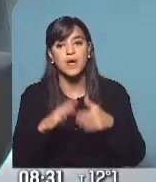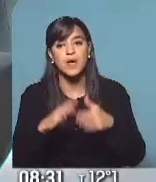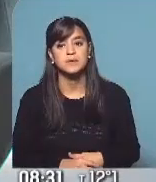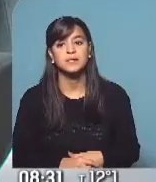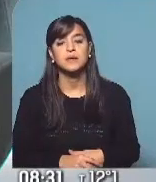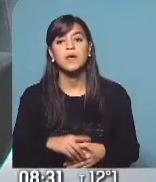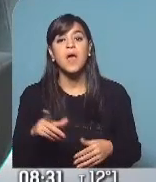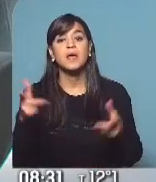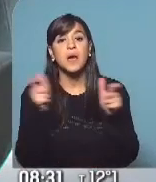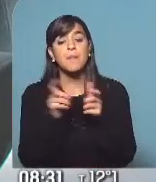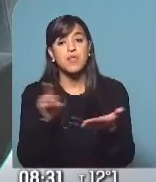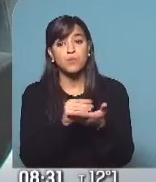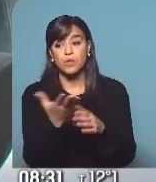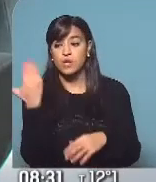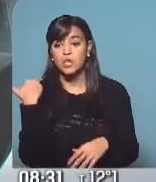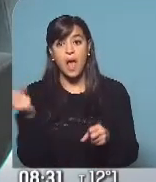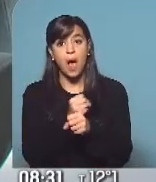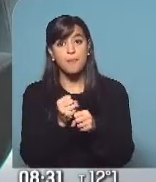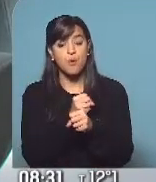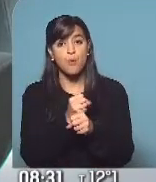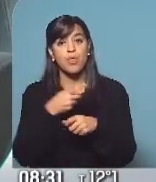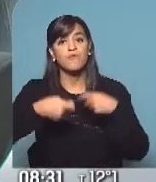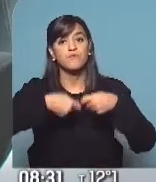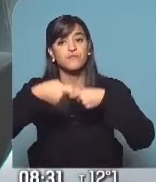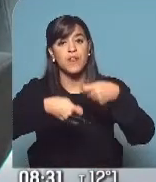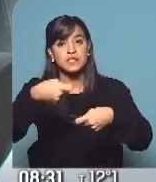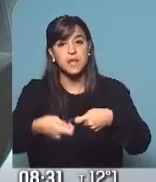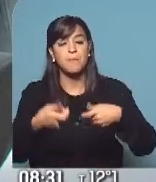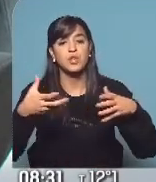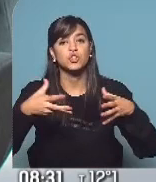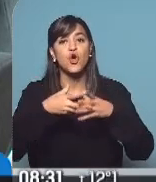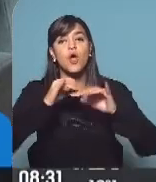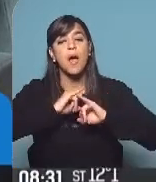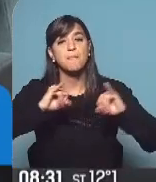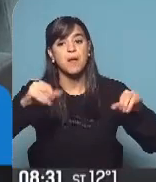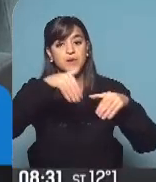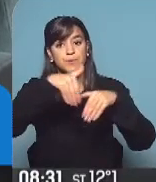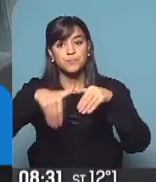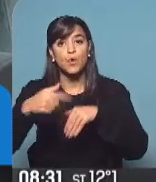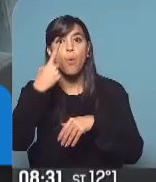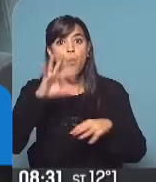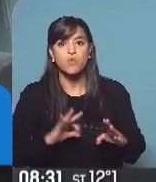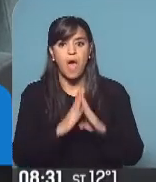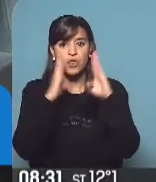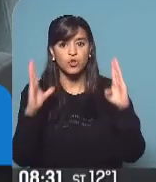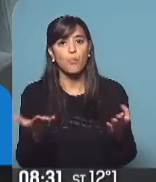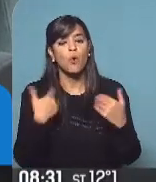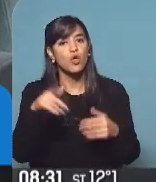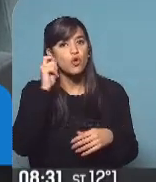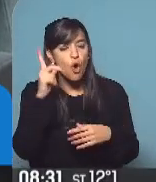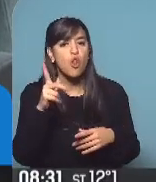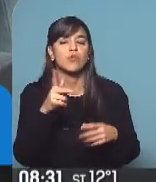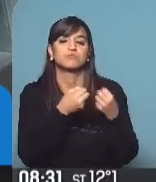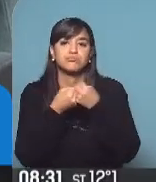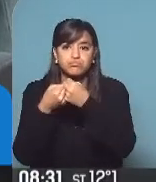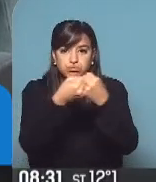en la cámara diputados aprobar ser la ley que regula el financiamiento de las campañas electorales un año es igual parlamento poder lograr consenso